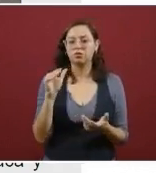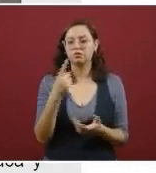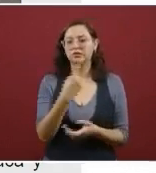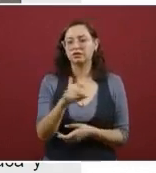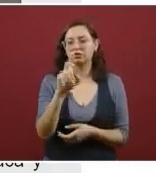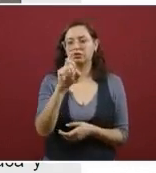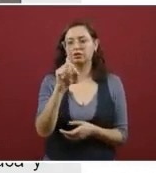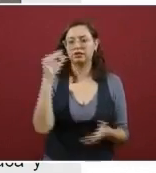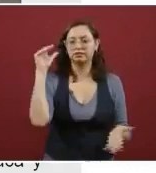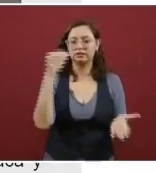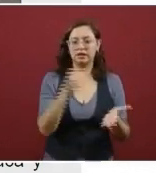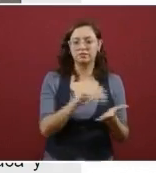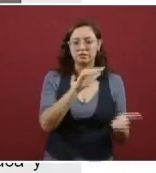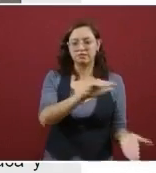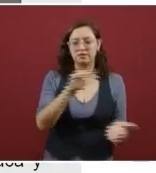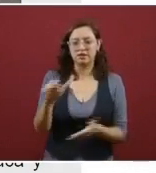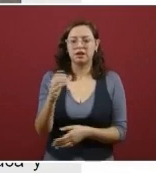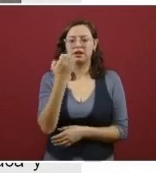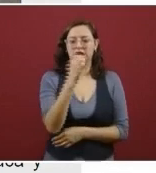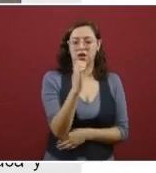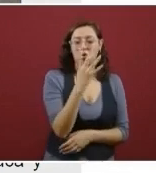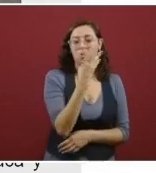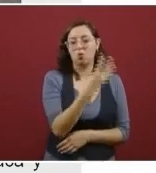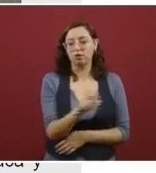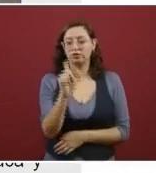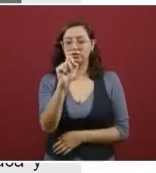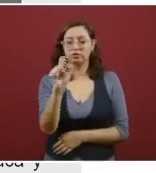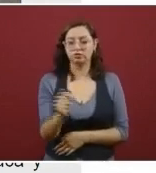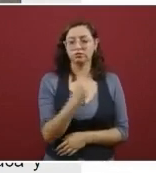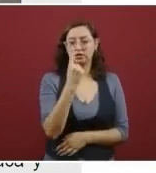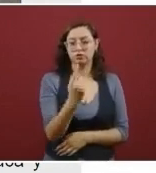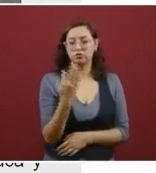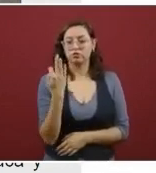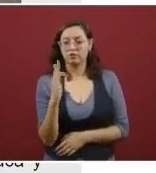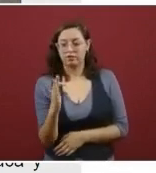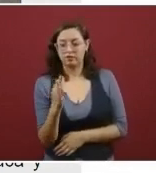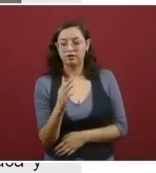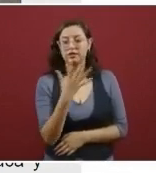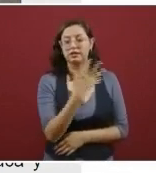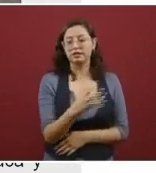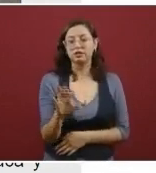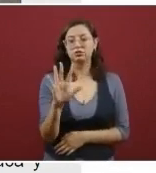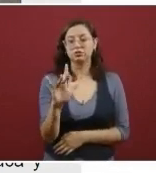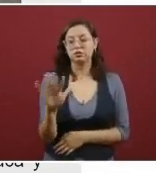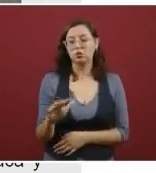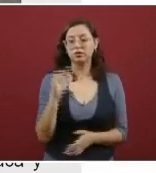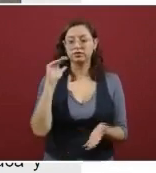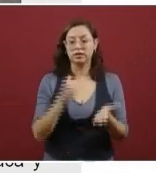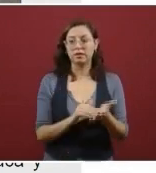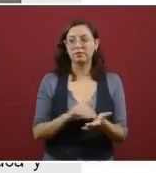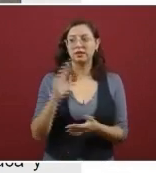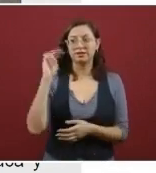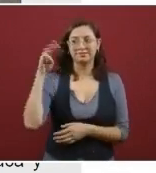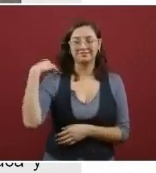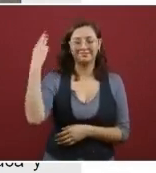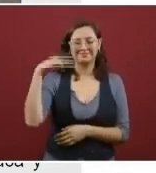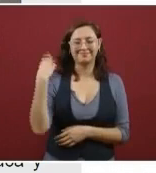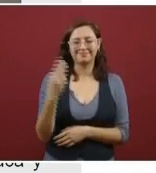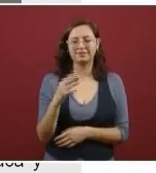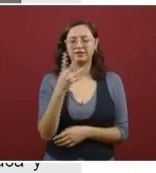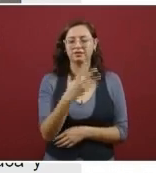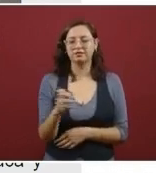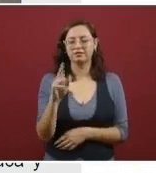130 mil barriles fueron en enero, 420 mil en febrero, 550 mil en marzo, 480 mil en